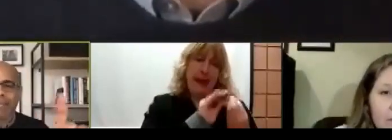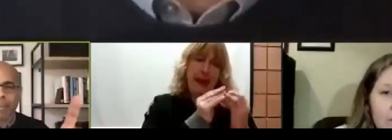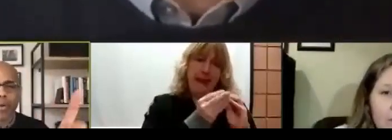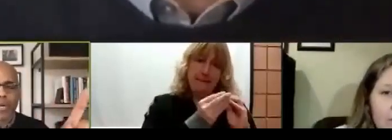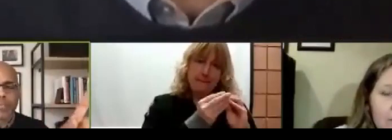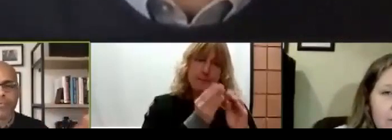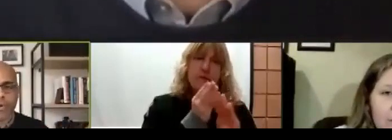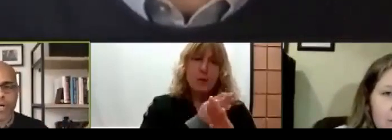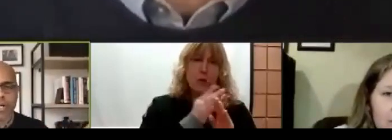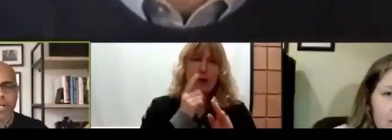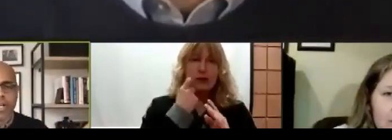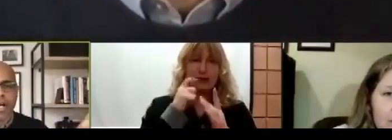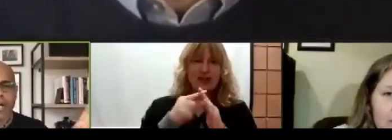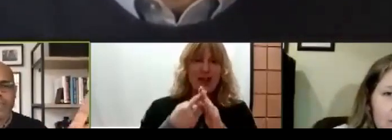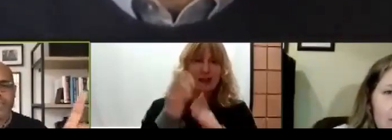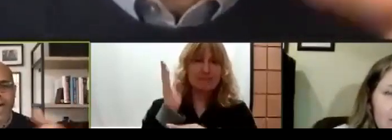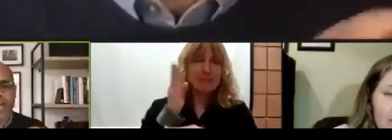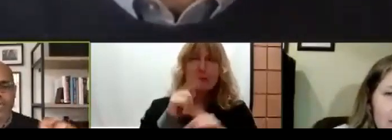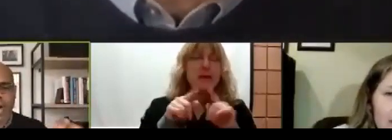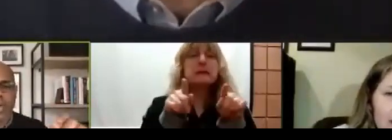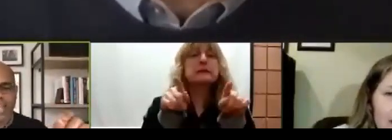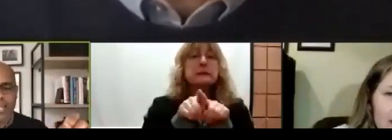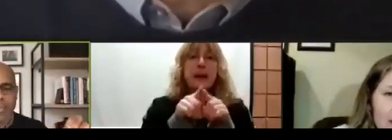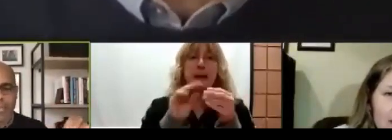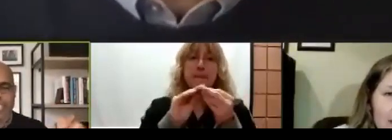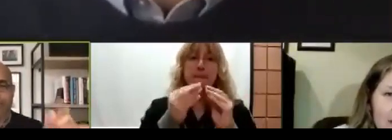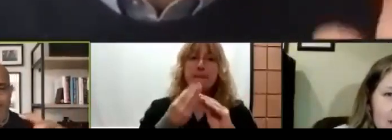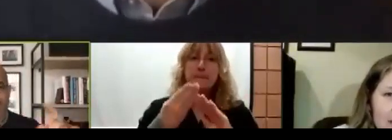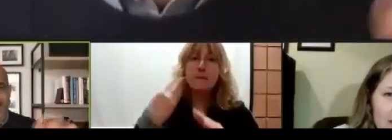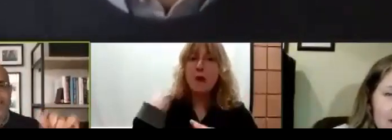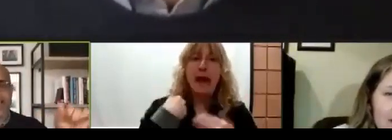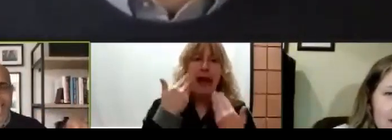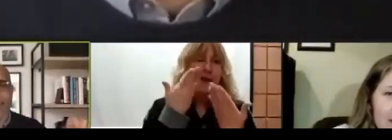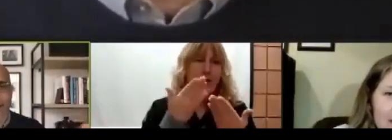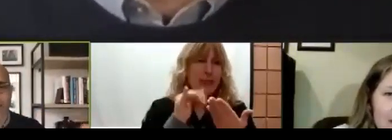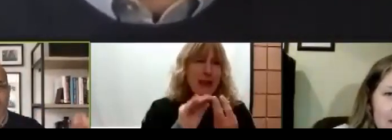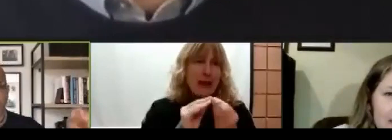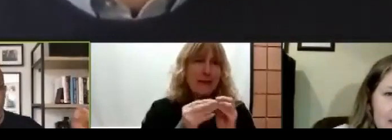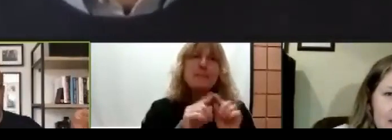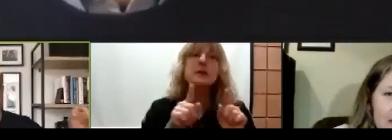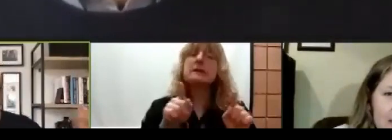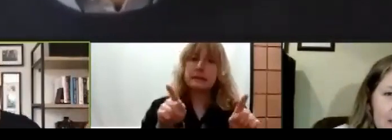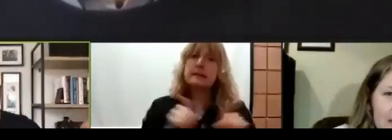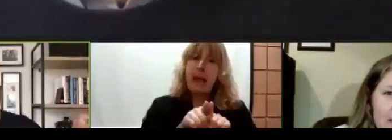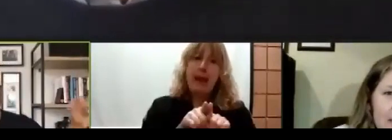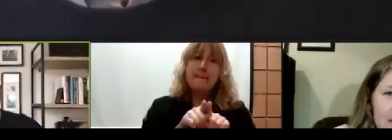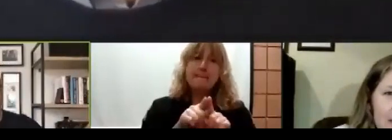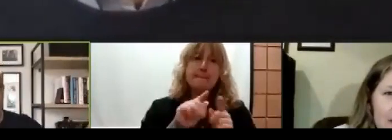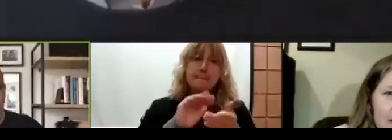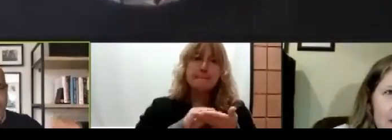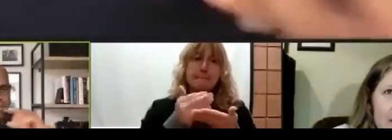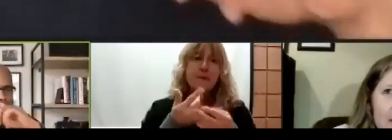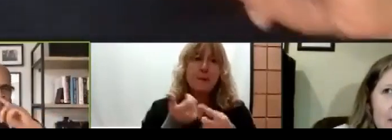una pregunta específicamente cuánto van a dar por niño cuánto van a dar por cada niño no lo sé